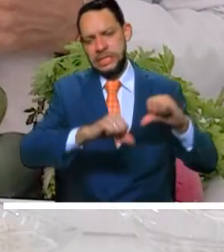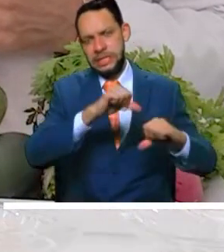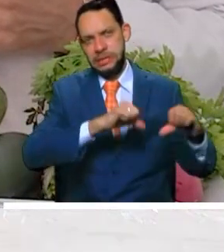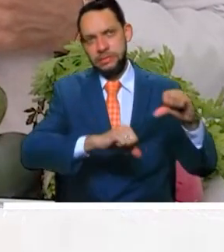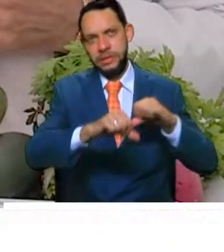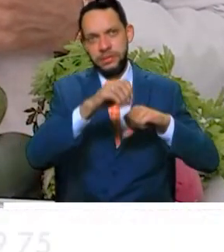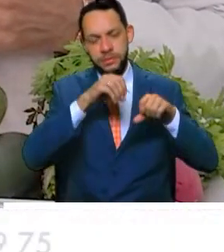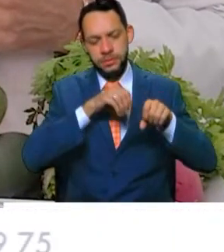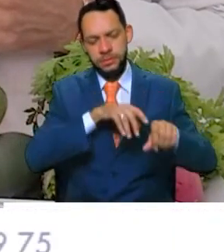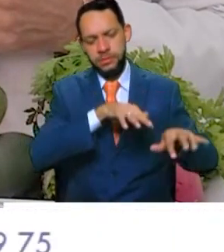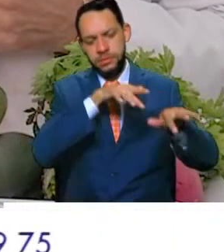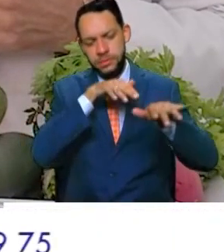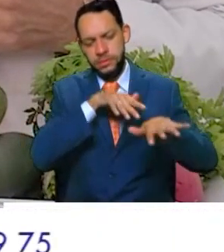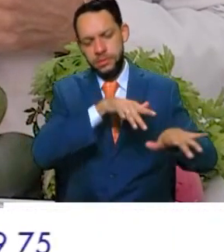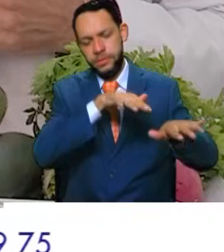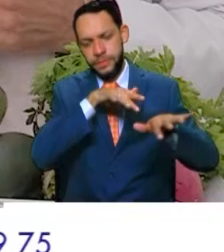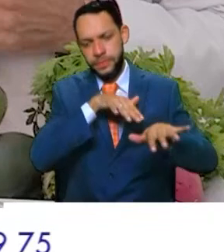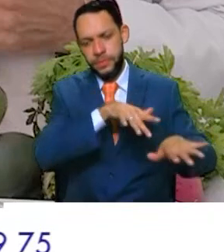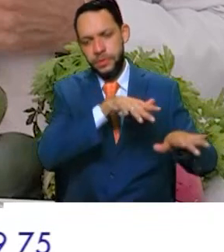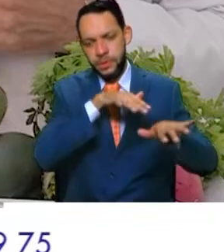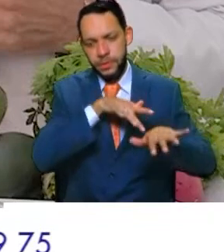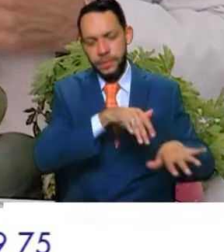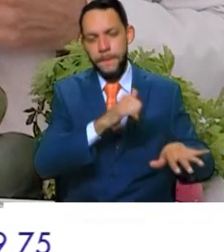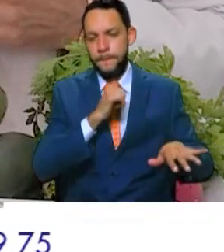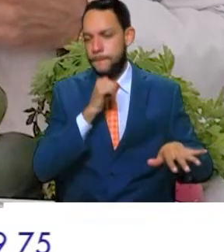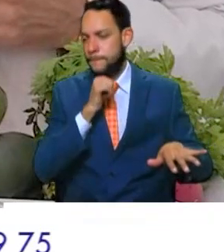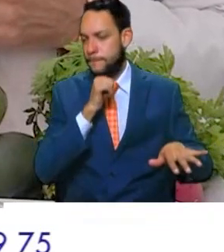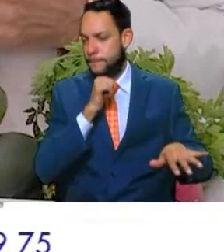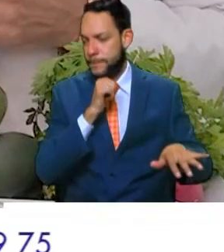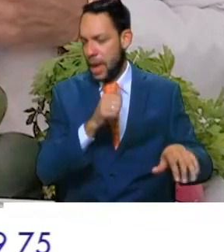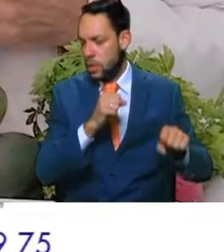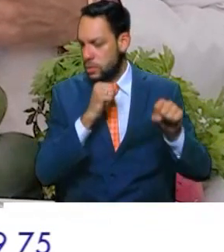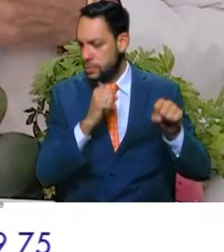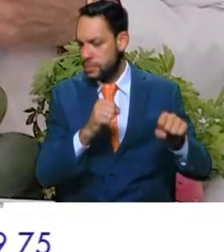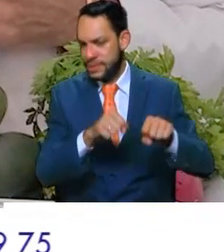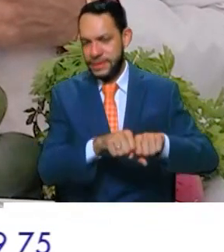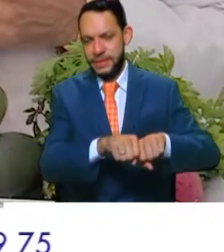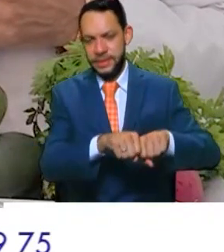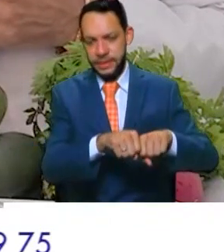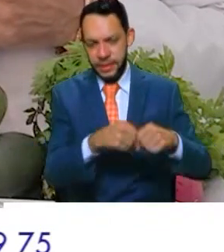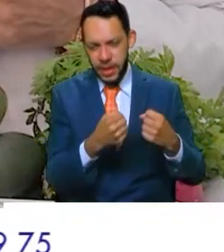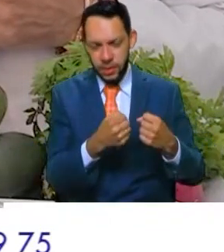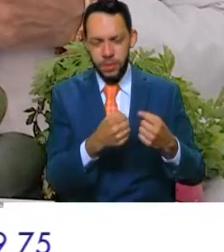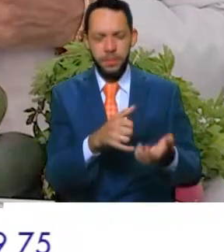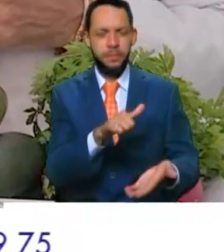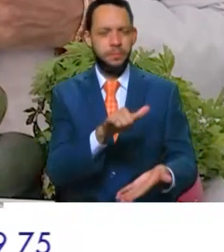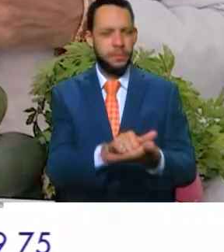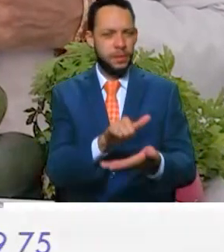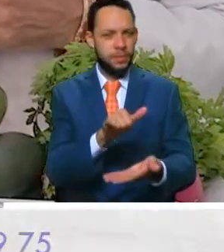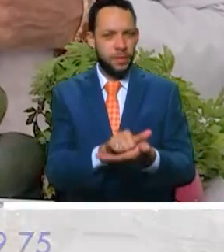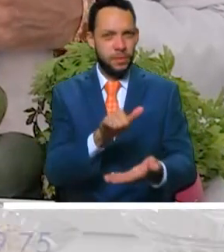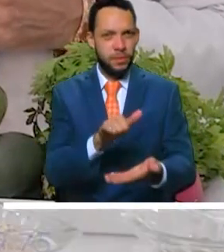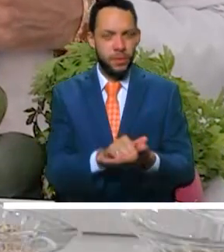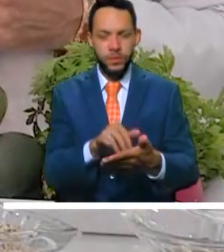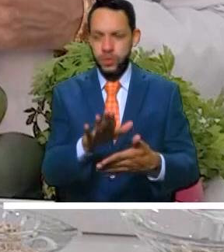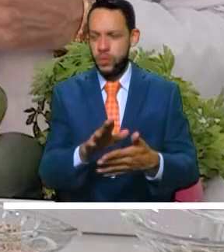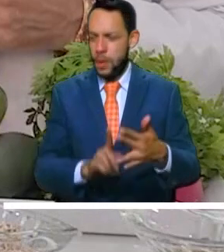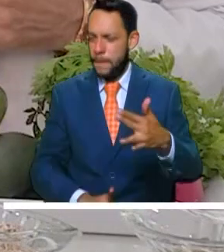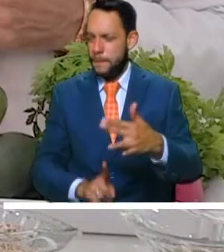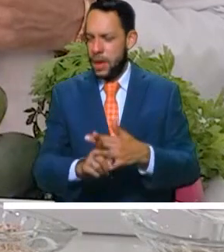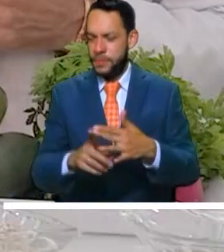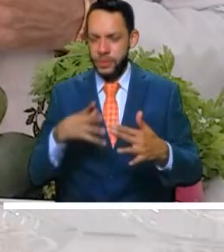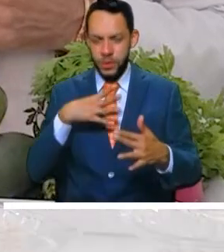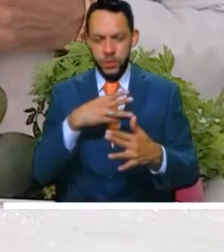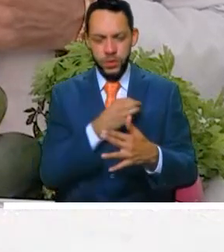prácticamente imposible se hace en las plantas de tratamientos de aguas. Es por esto que todo nace de un sueño y